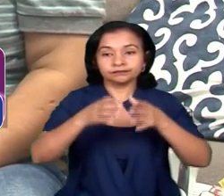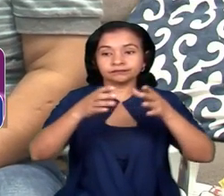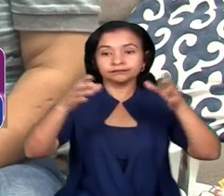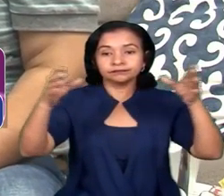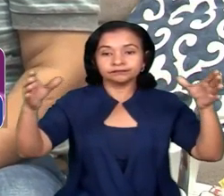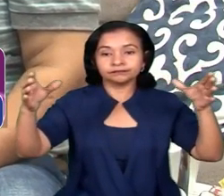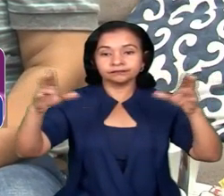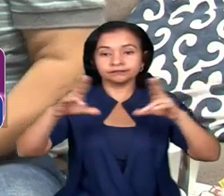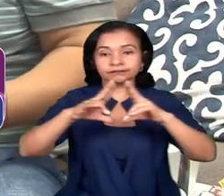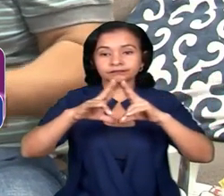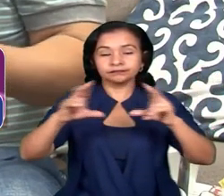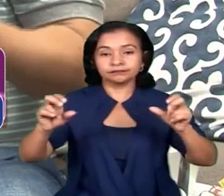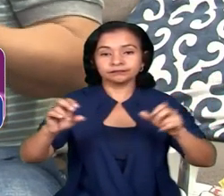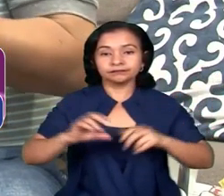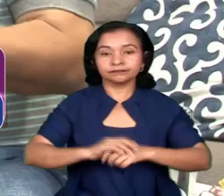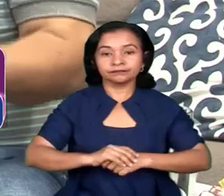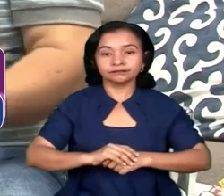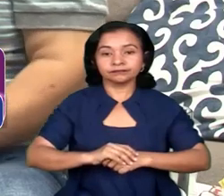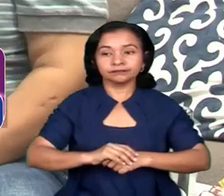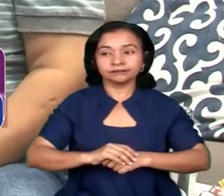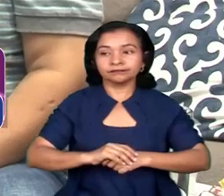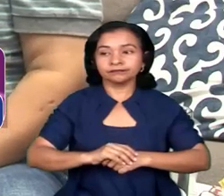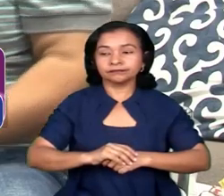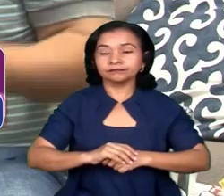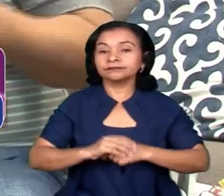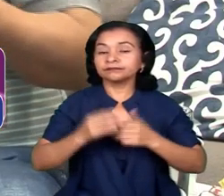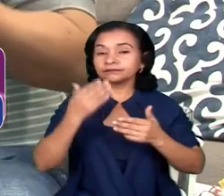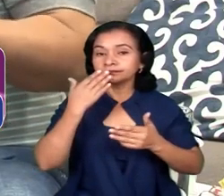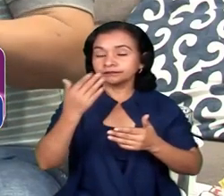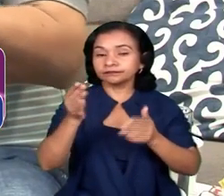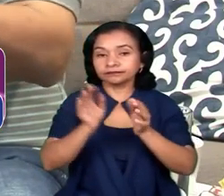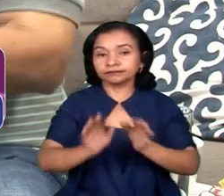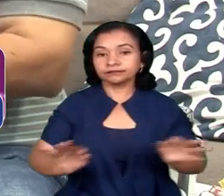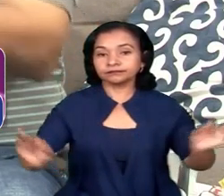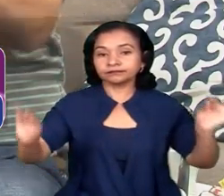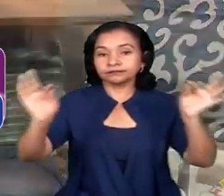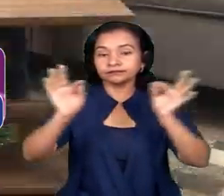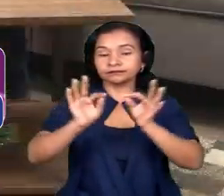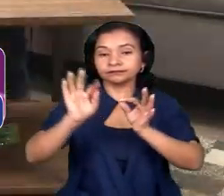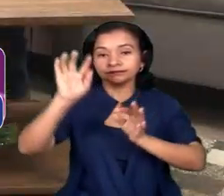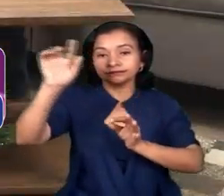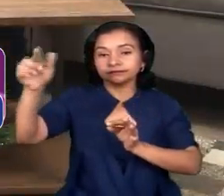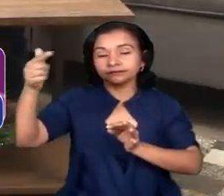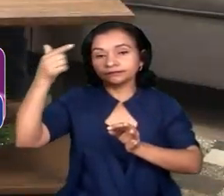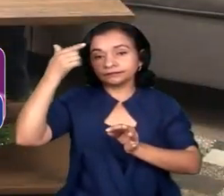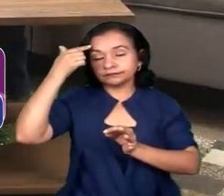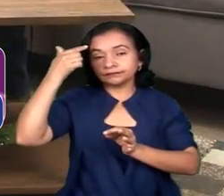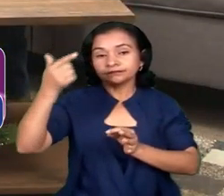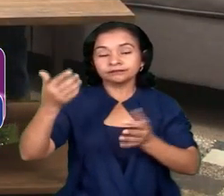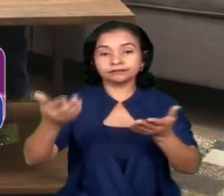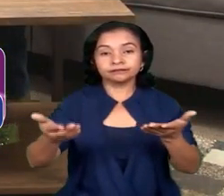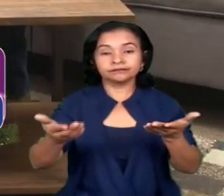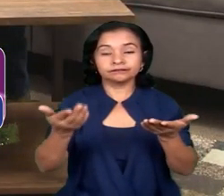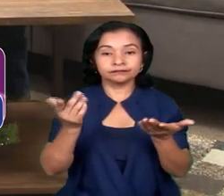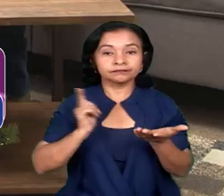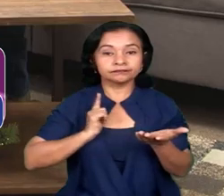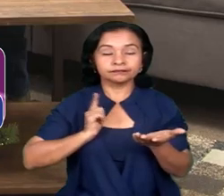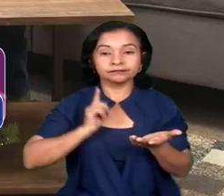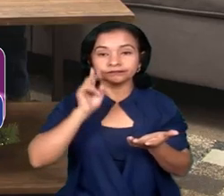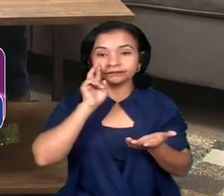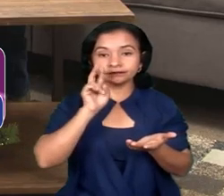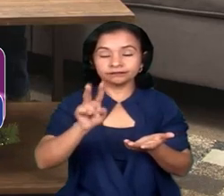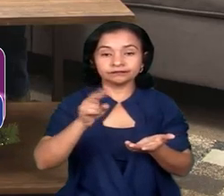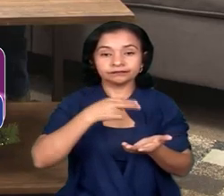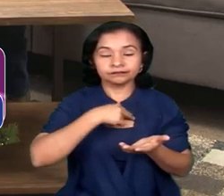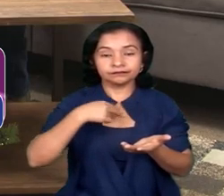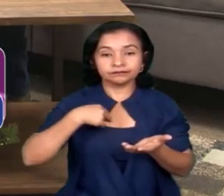de este país? Es que ese es el una punto. Una fuerza imparable y un motor increíble para la economía. Es el punto que quiero que el gobierno los tome, como los han ido